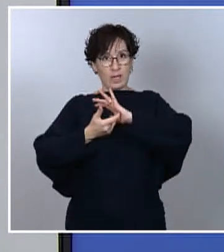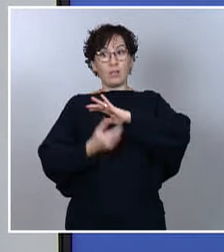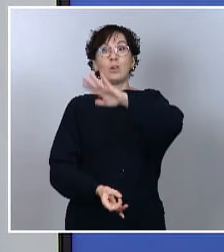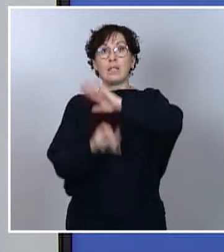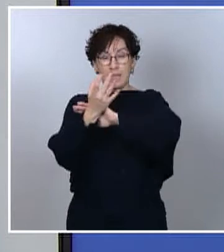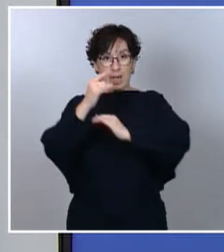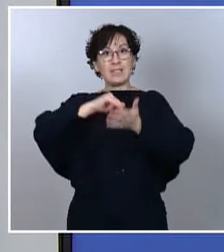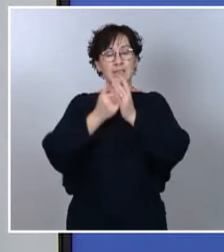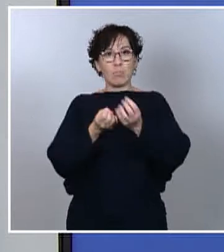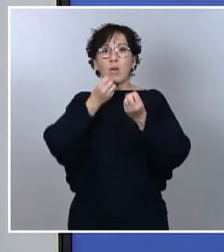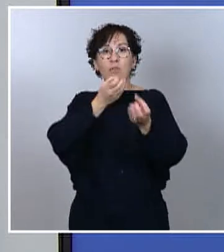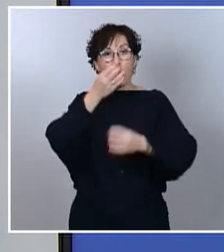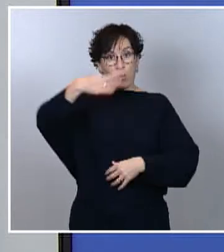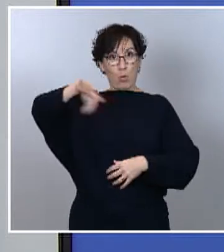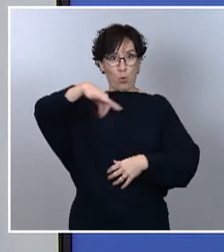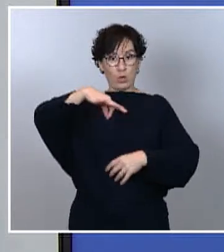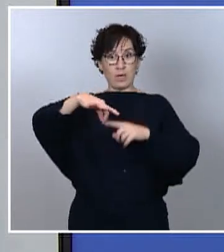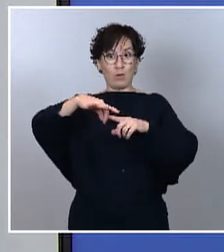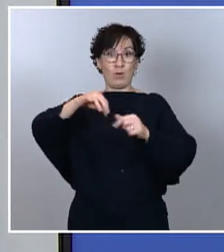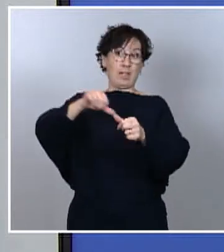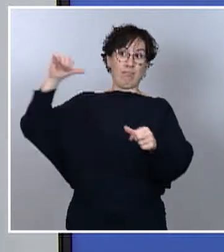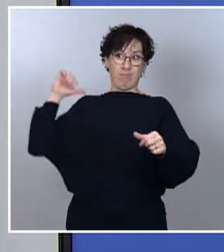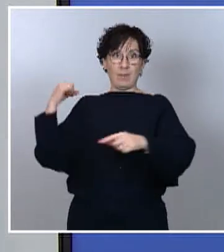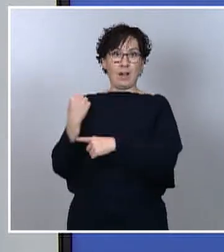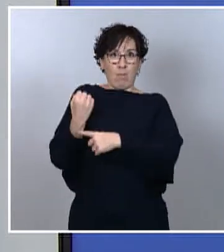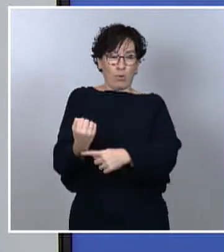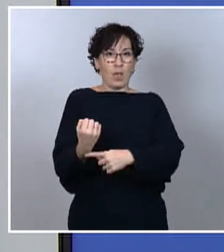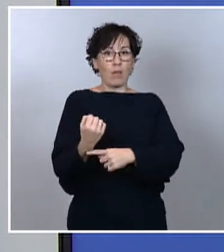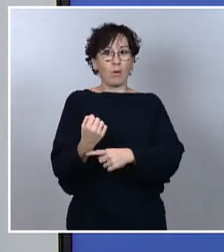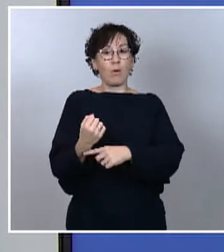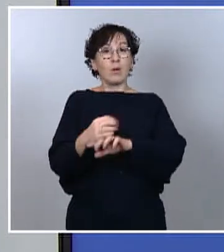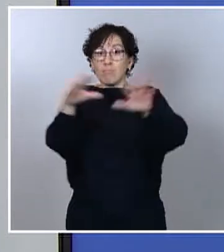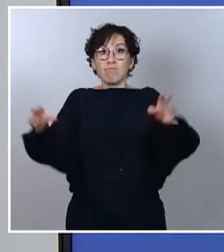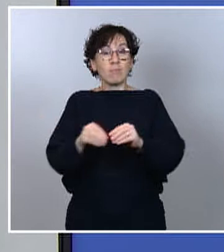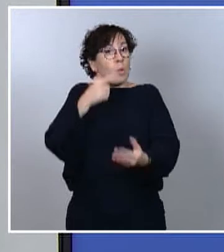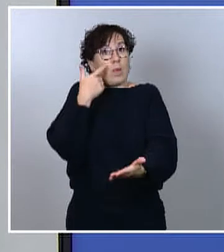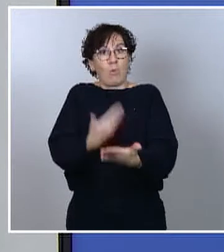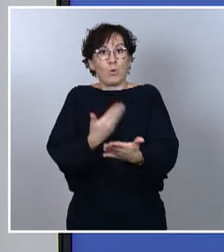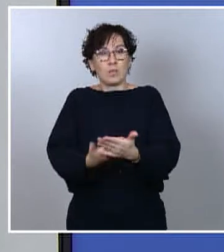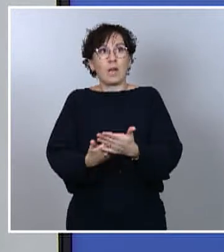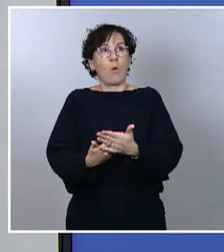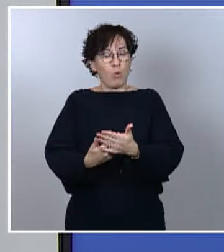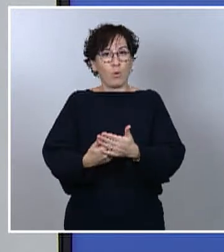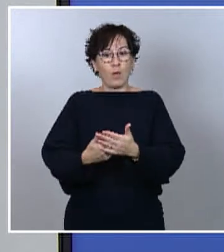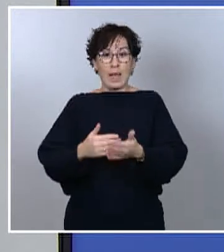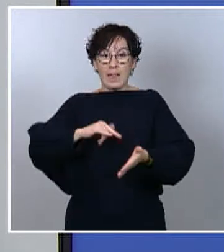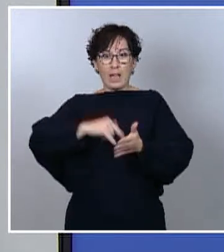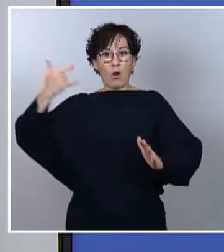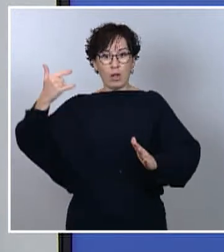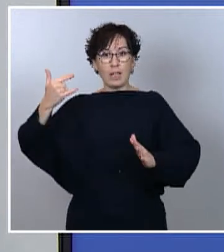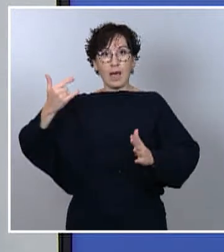único que le ha dado soporte. Esto no hace sino demostrar el papel de la tecnología al servicio de